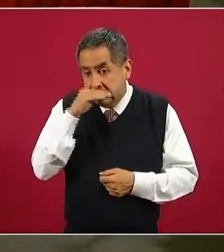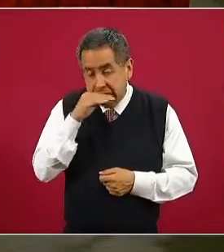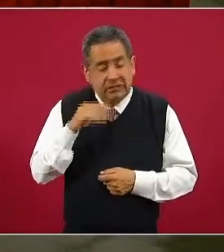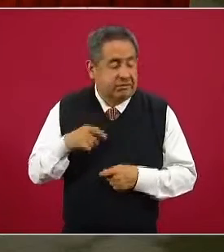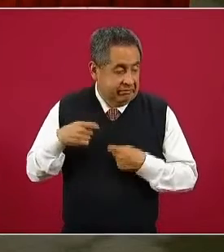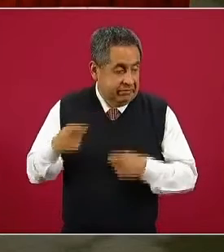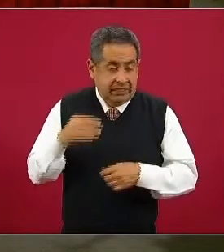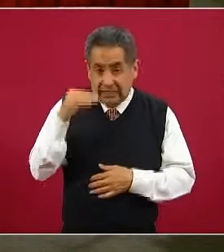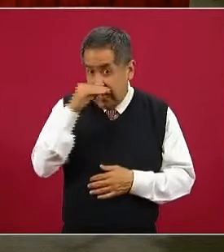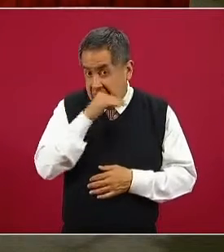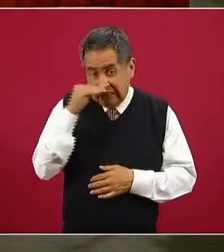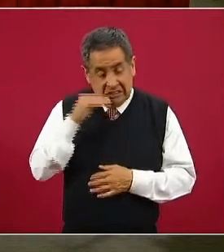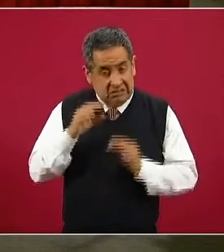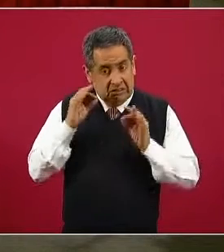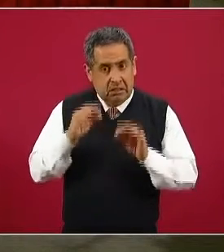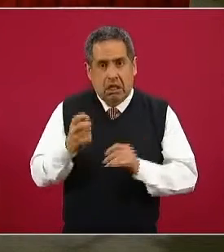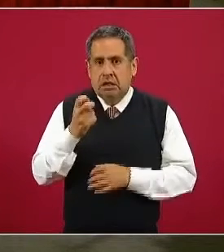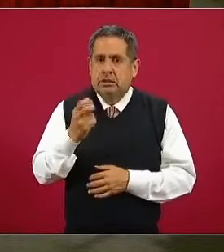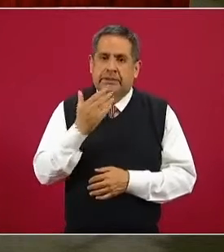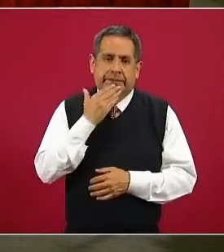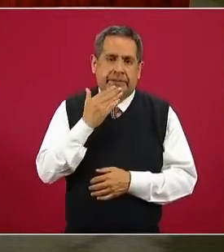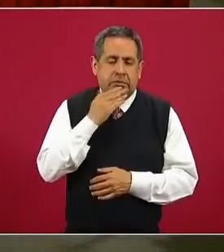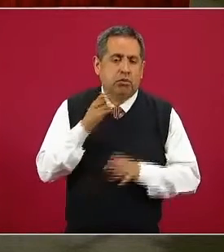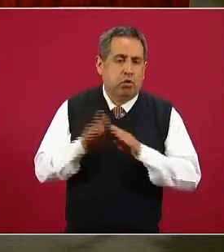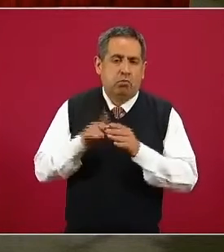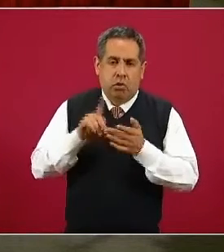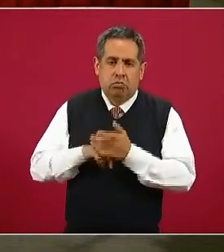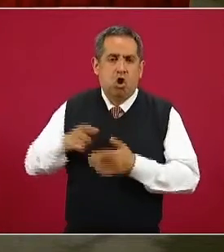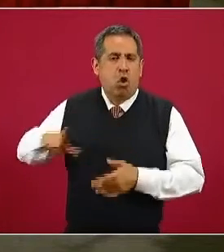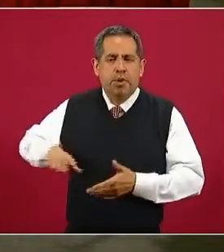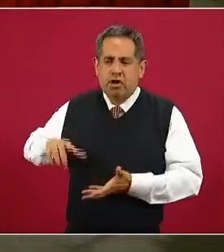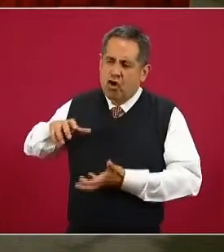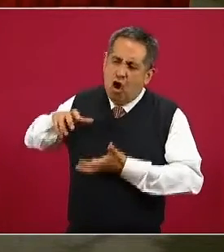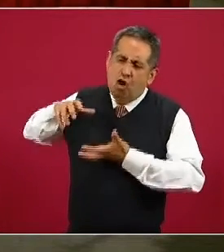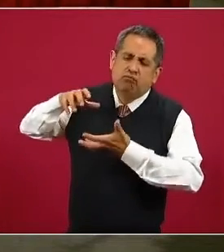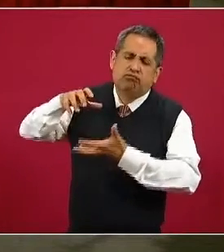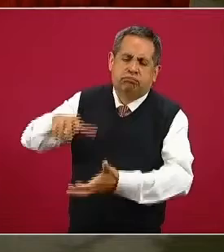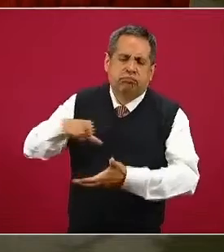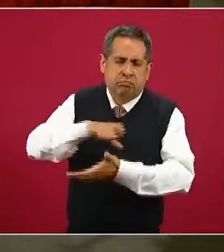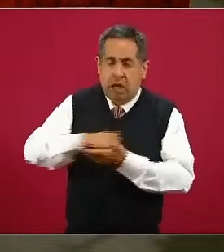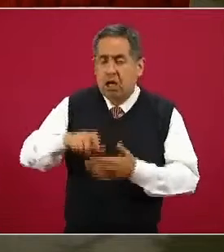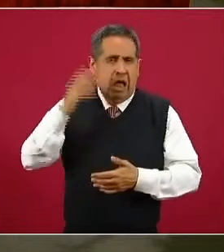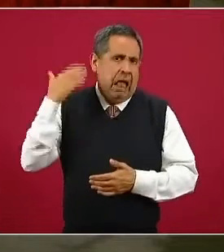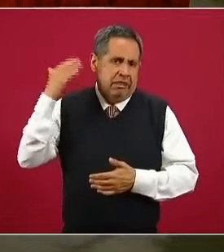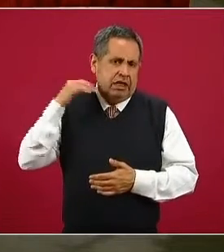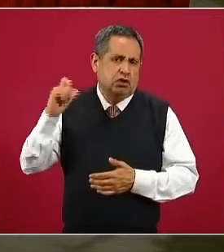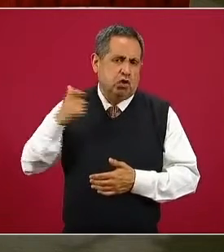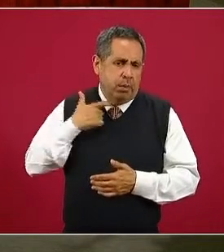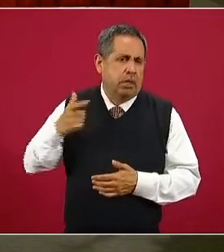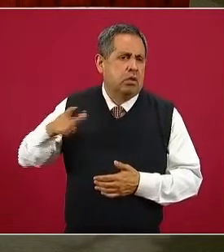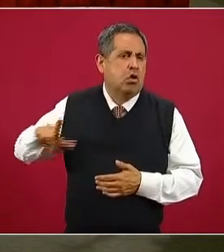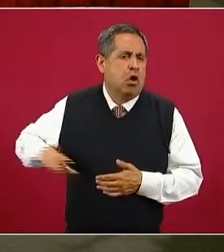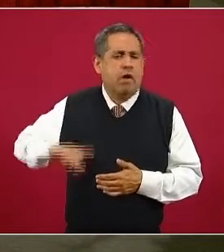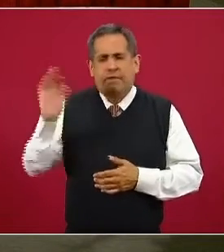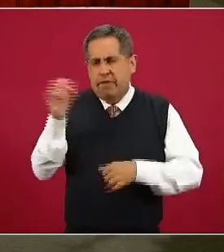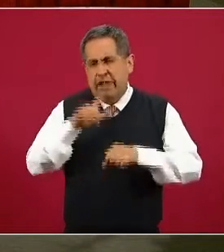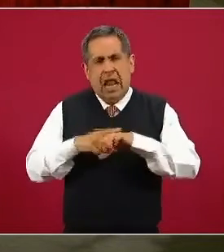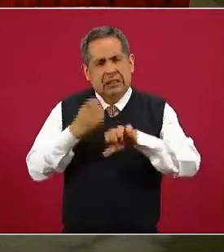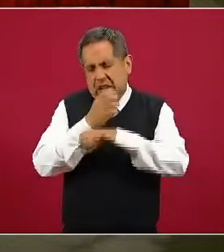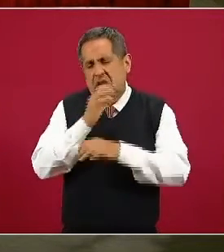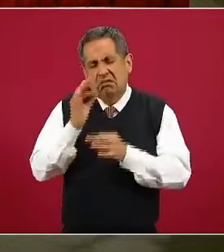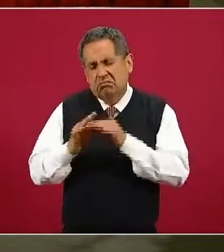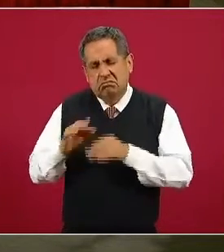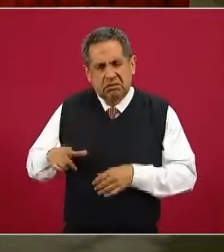gratuita y esto es una parte que también ha sido una inversión importante de todos los gobiernos federal y estatal,